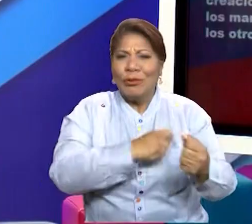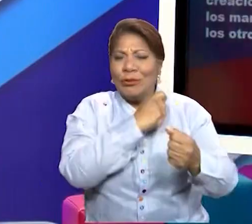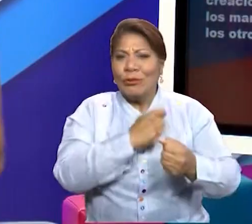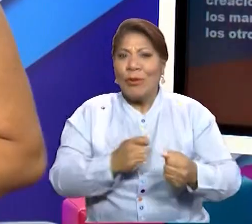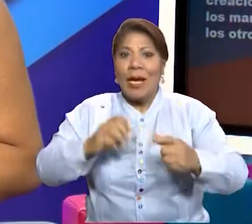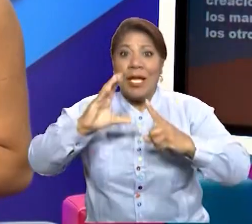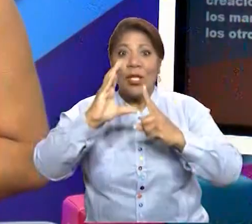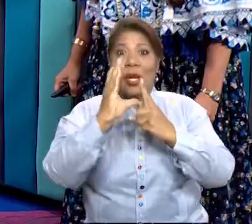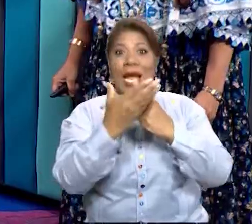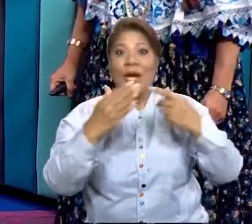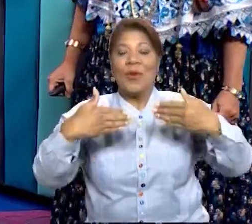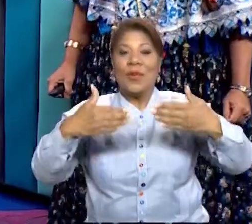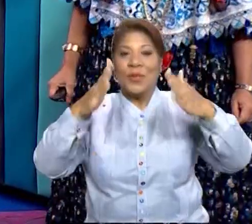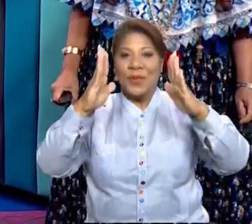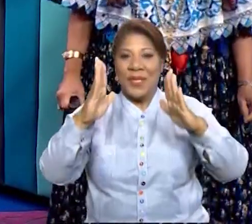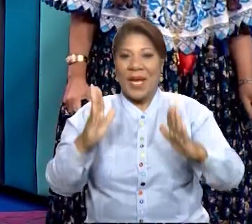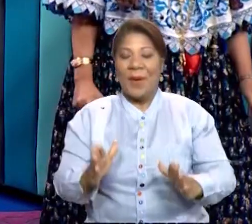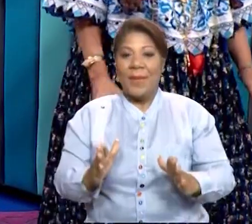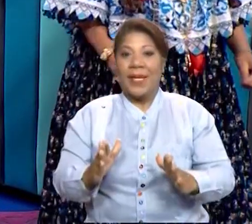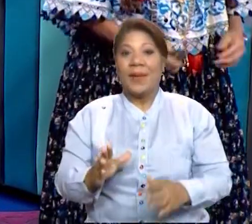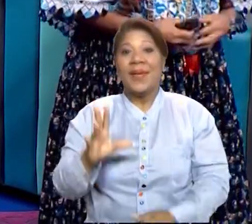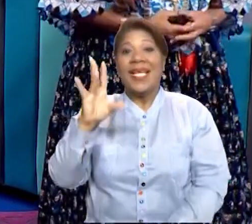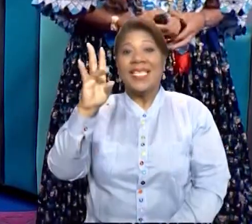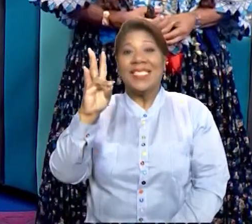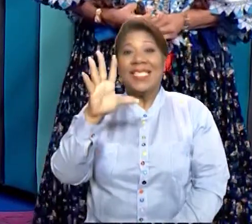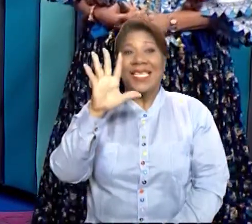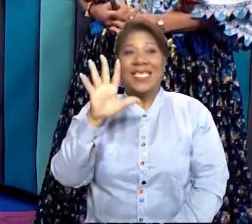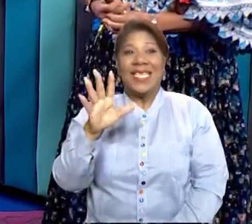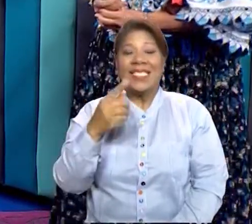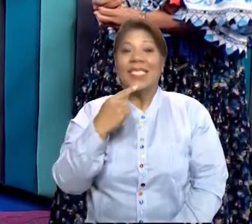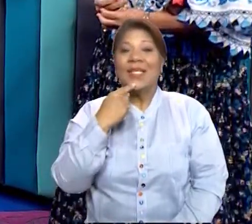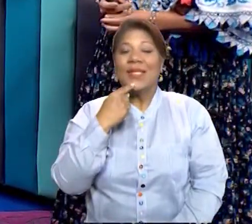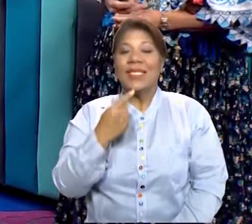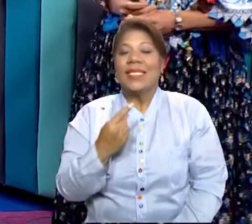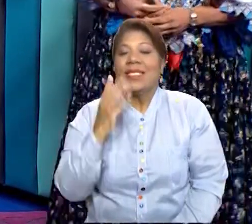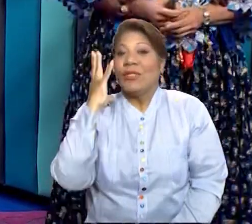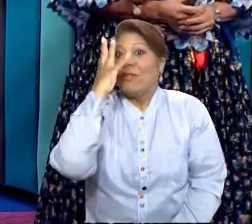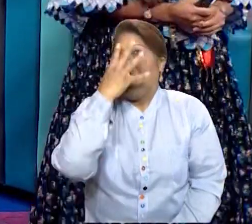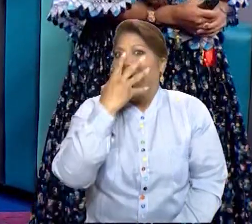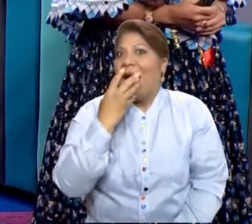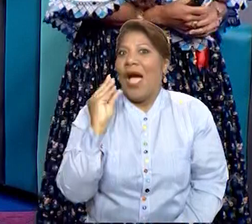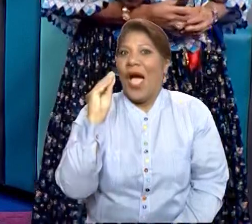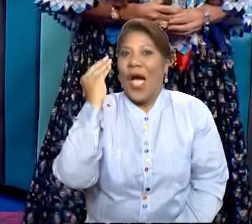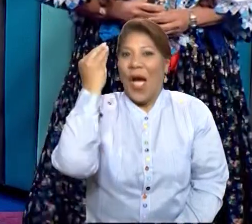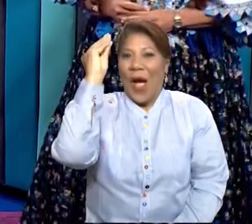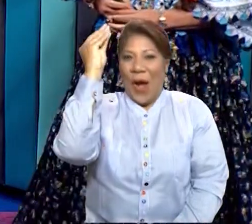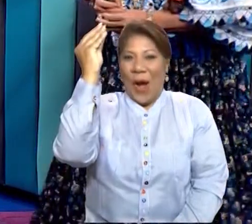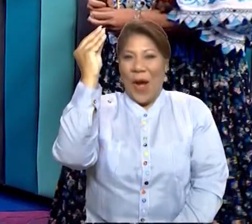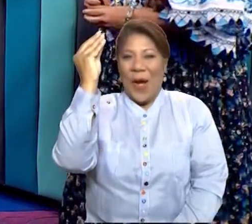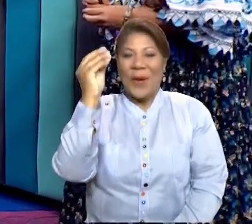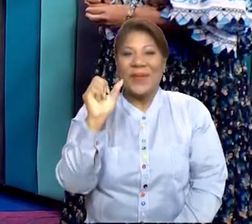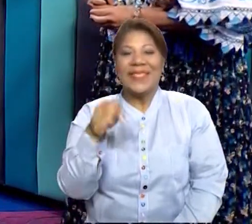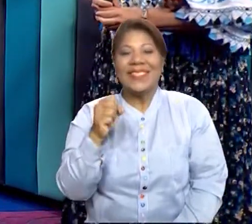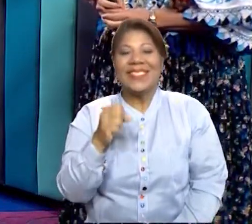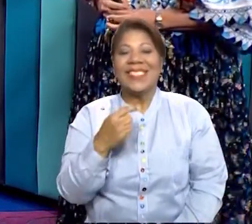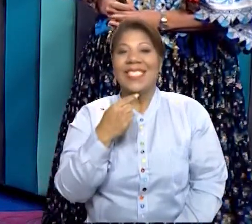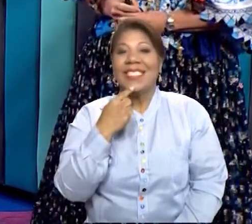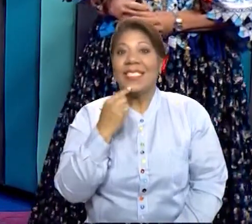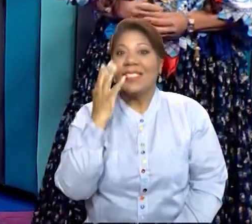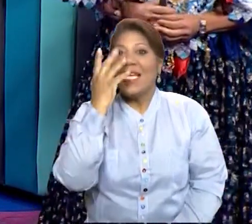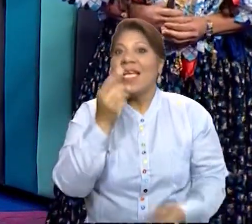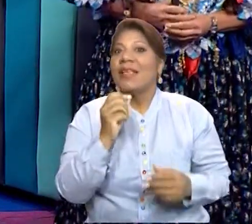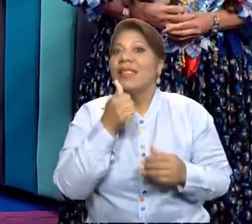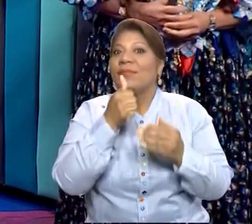Tiene 75 años de edad. Se lava la cara con agua de arroz, por eso que se ve jovencito. Chicos,